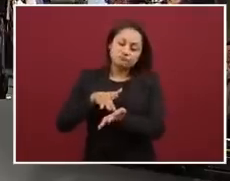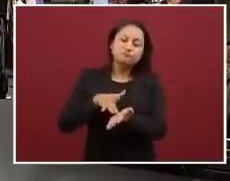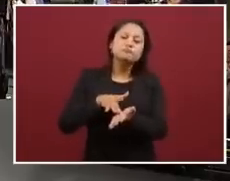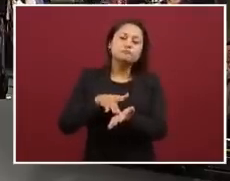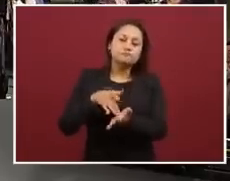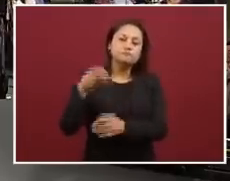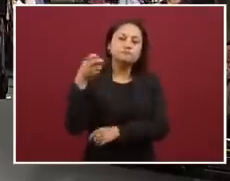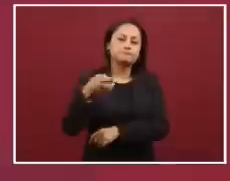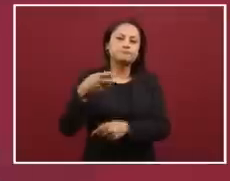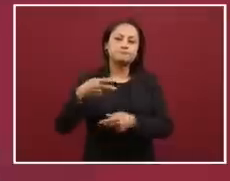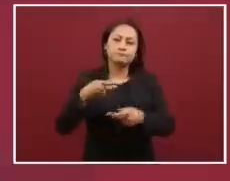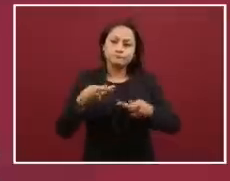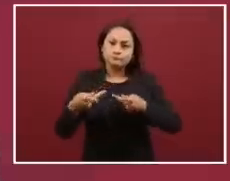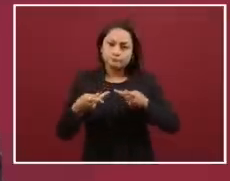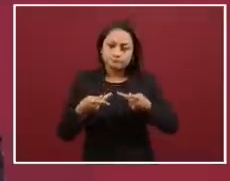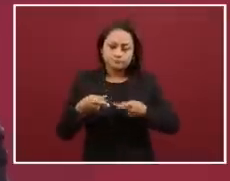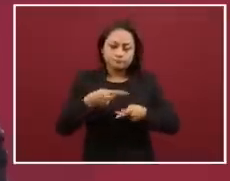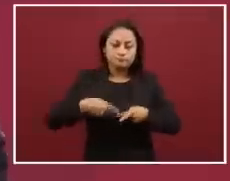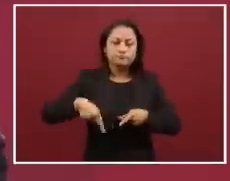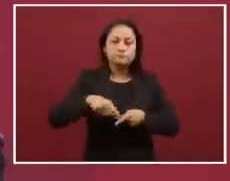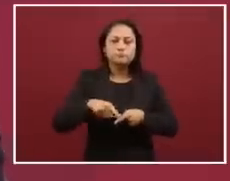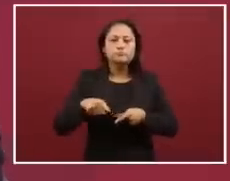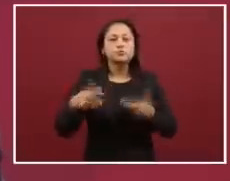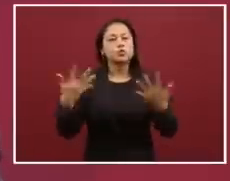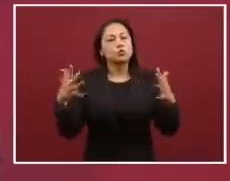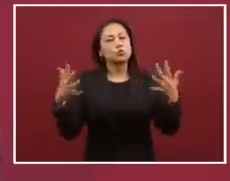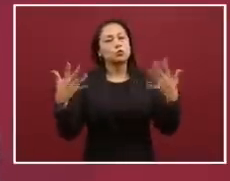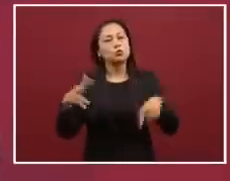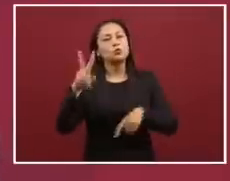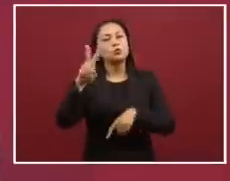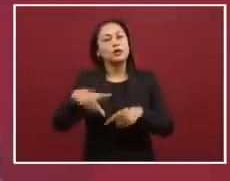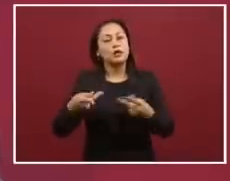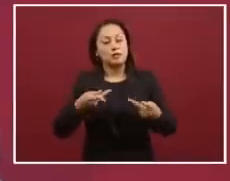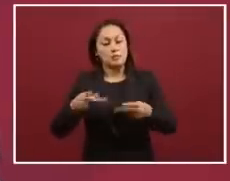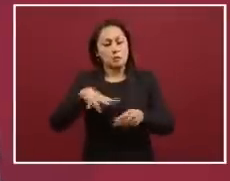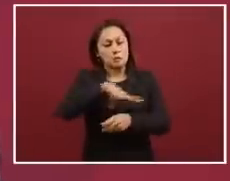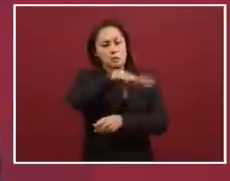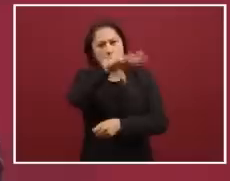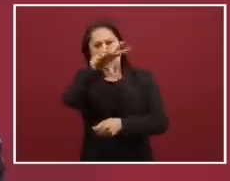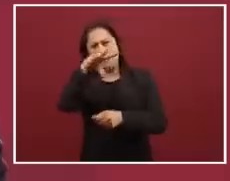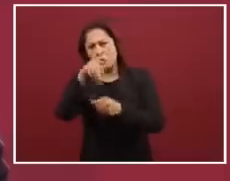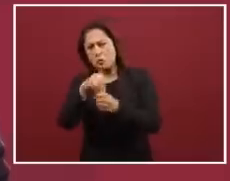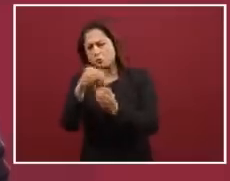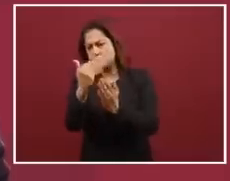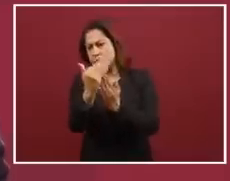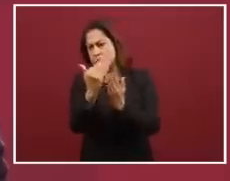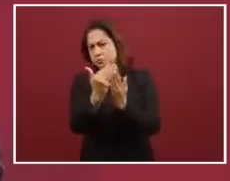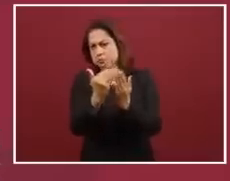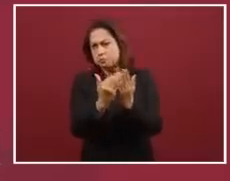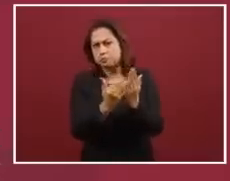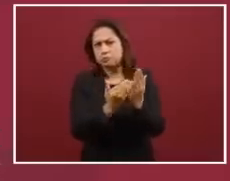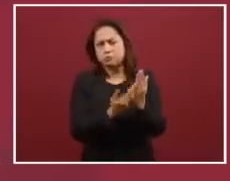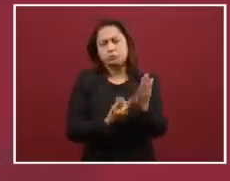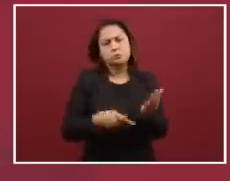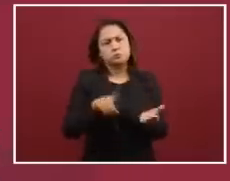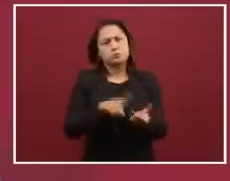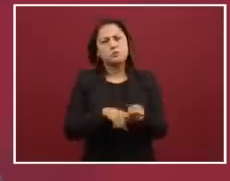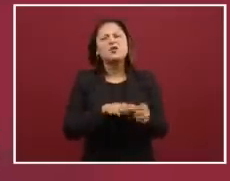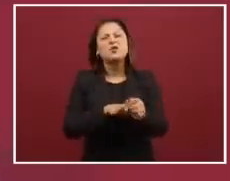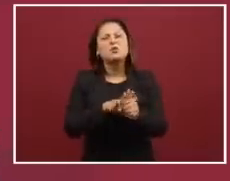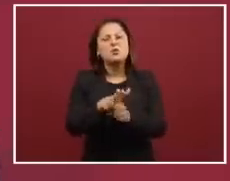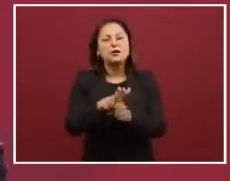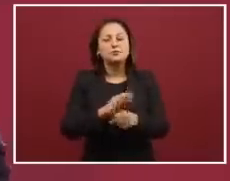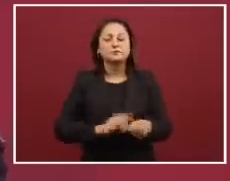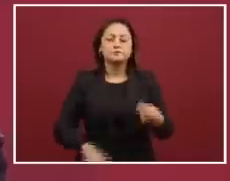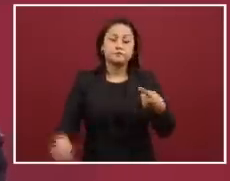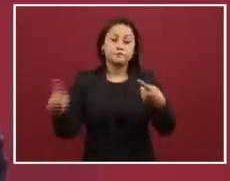Celebramos este plan porque es un plan integral que considera varios elementos. El primero es